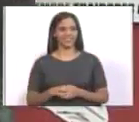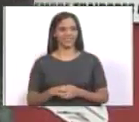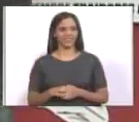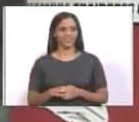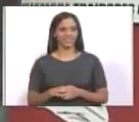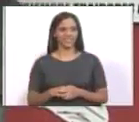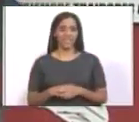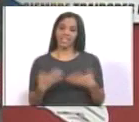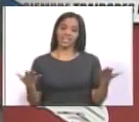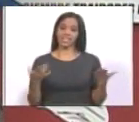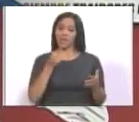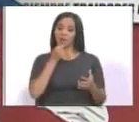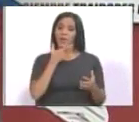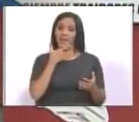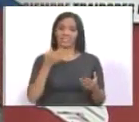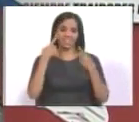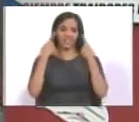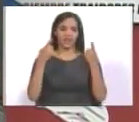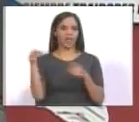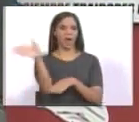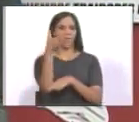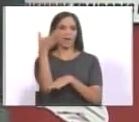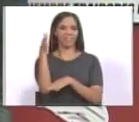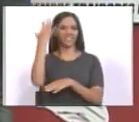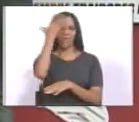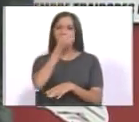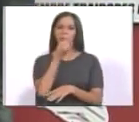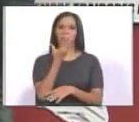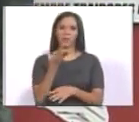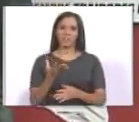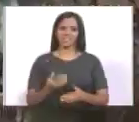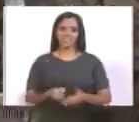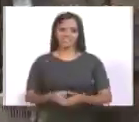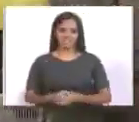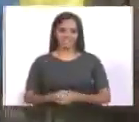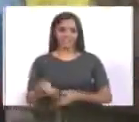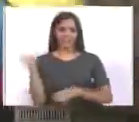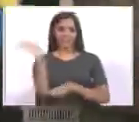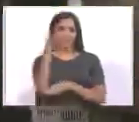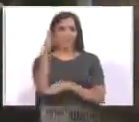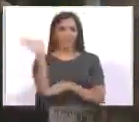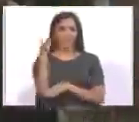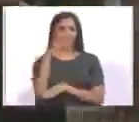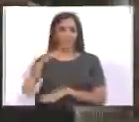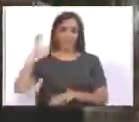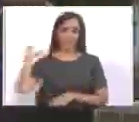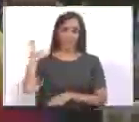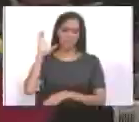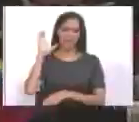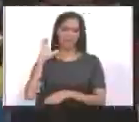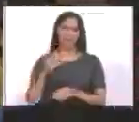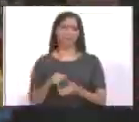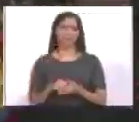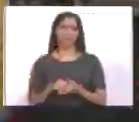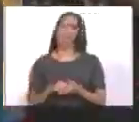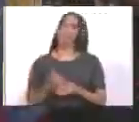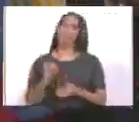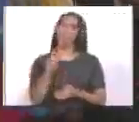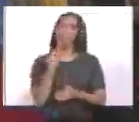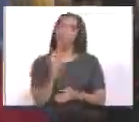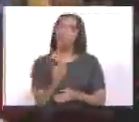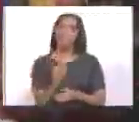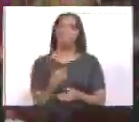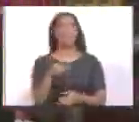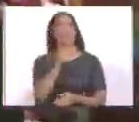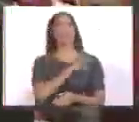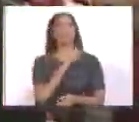¡Viva! Y qué bonita se ve con esta bandera tan hermosa, ¿vale? La bandera de la patria. Le voy a decir algo,